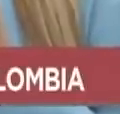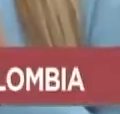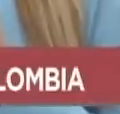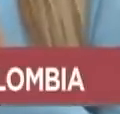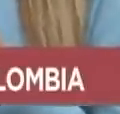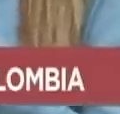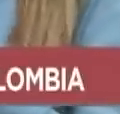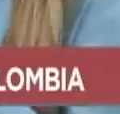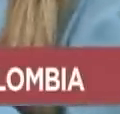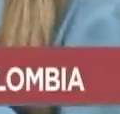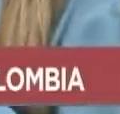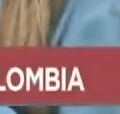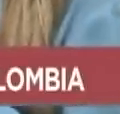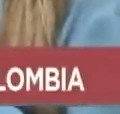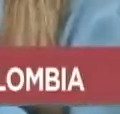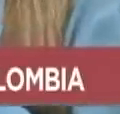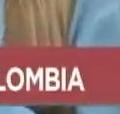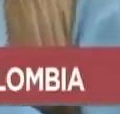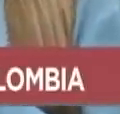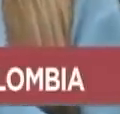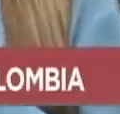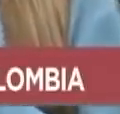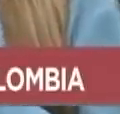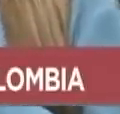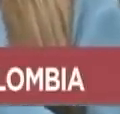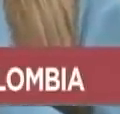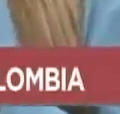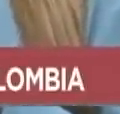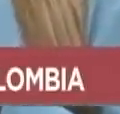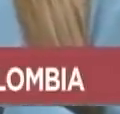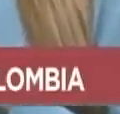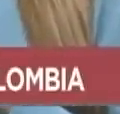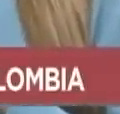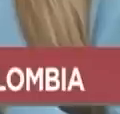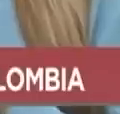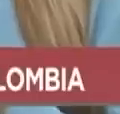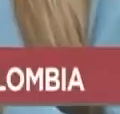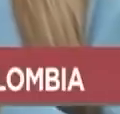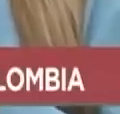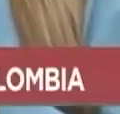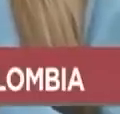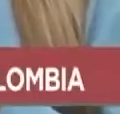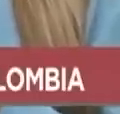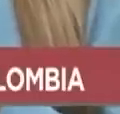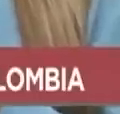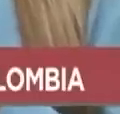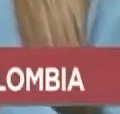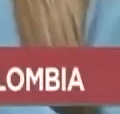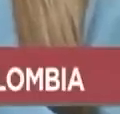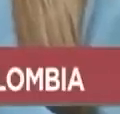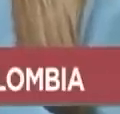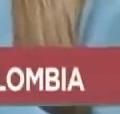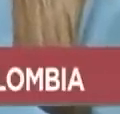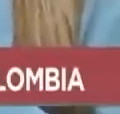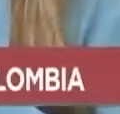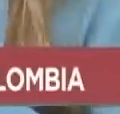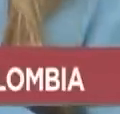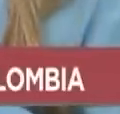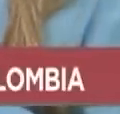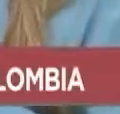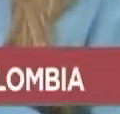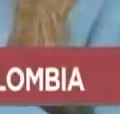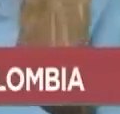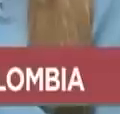filial de Pekiven, acá. Bueno, y nosotros cuando decimos que estamos en el lugar de la noticia no es una frase publicitaria, ya que lo que ustedes ven a nuestras espaldas